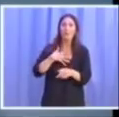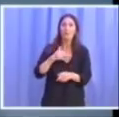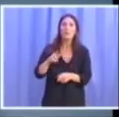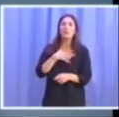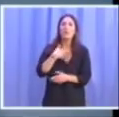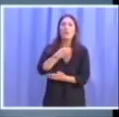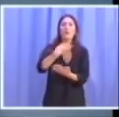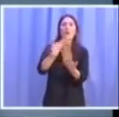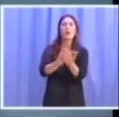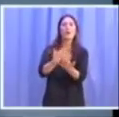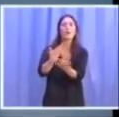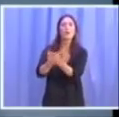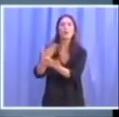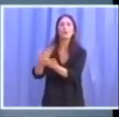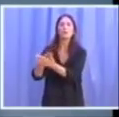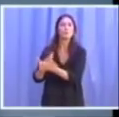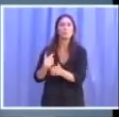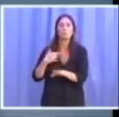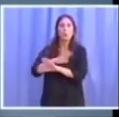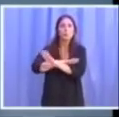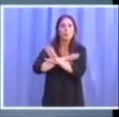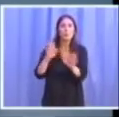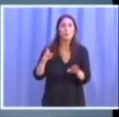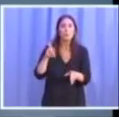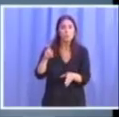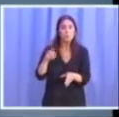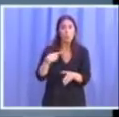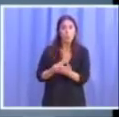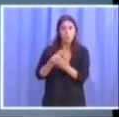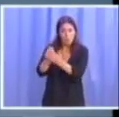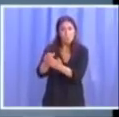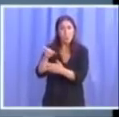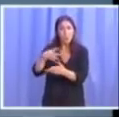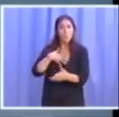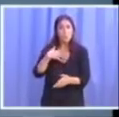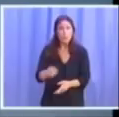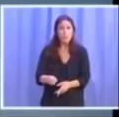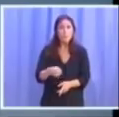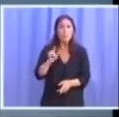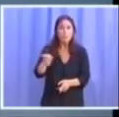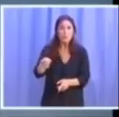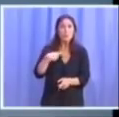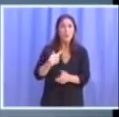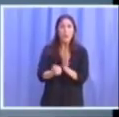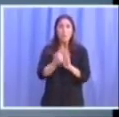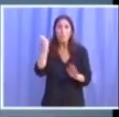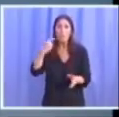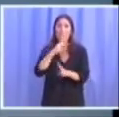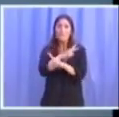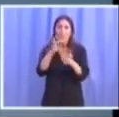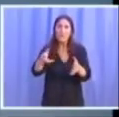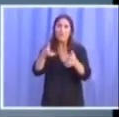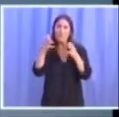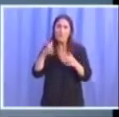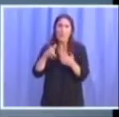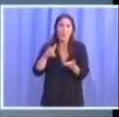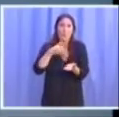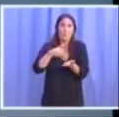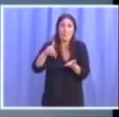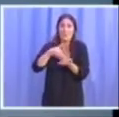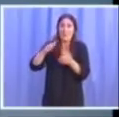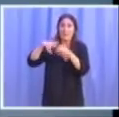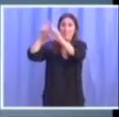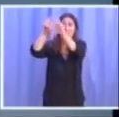problema en aportar a su ayuntamiento si eso que aportan no se fuera en la corrupción y en los beneficios de millonarios de las